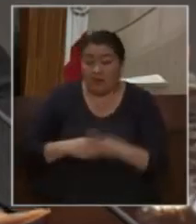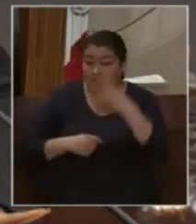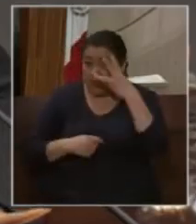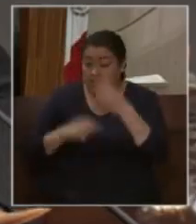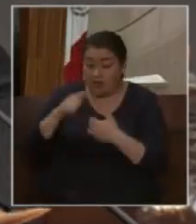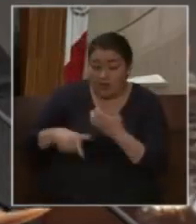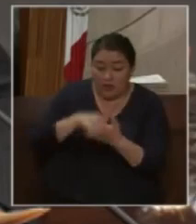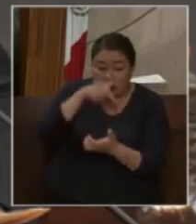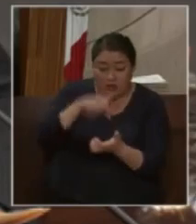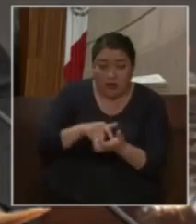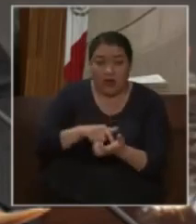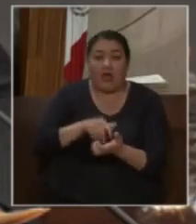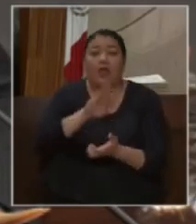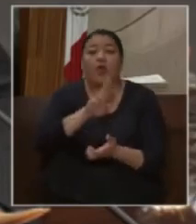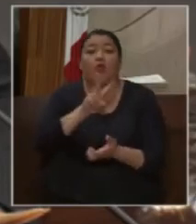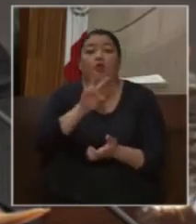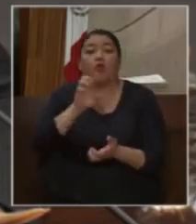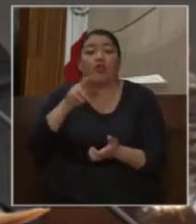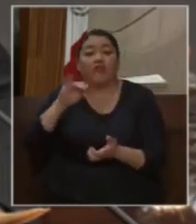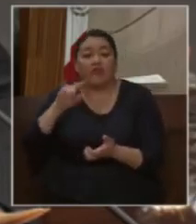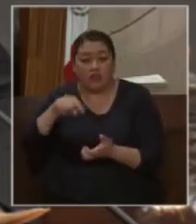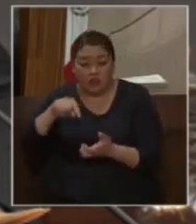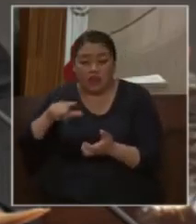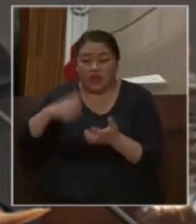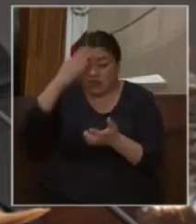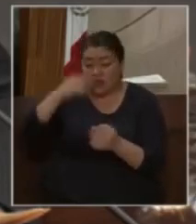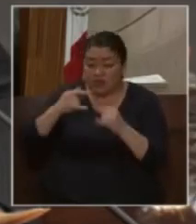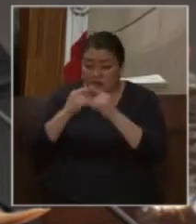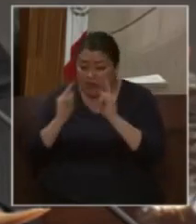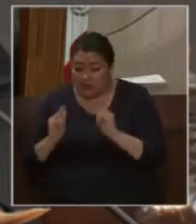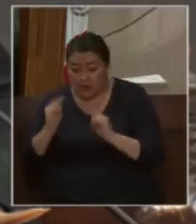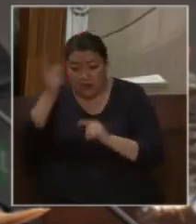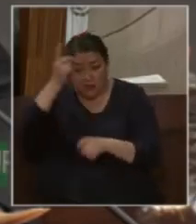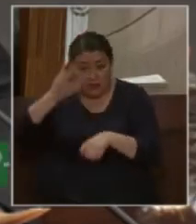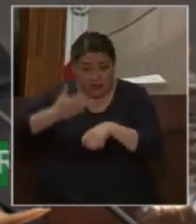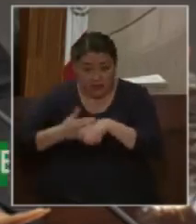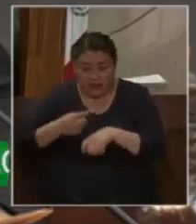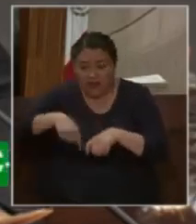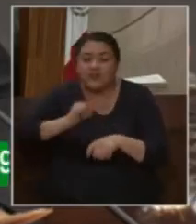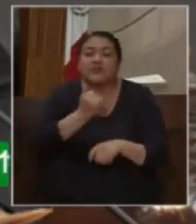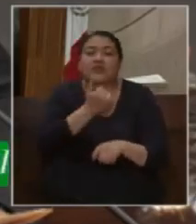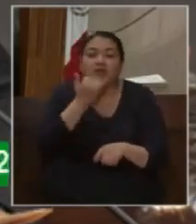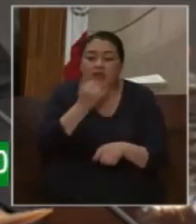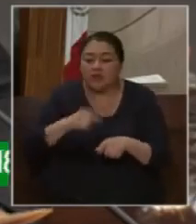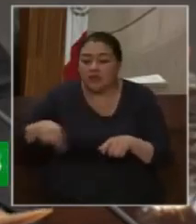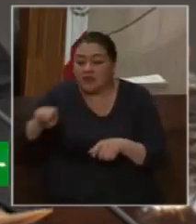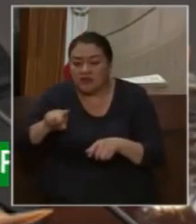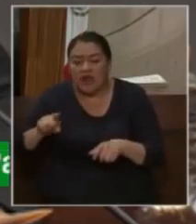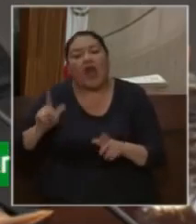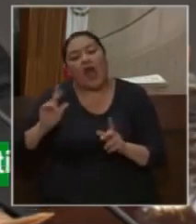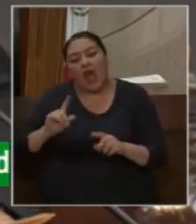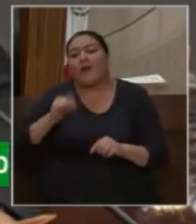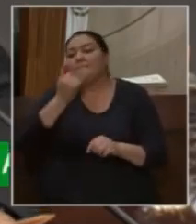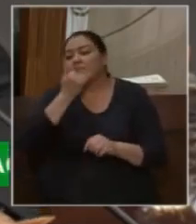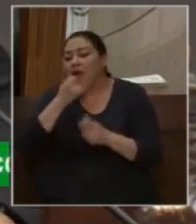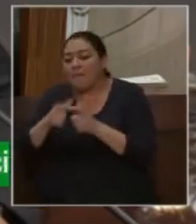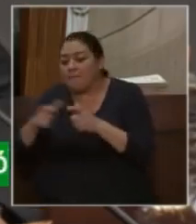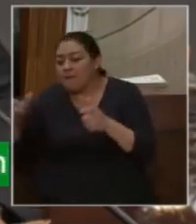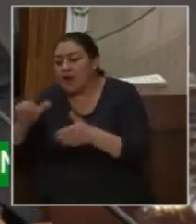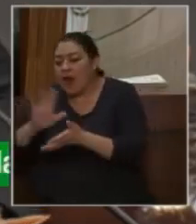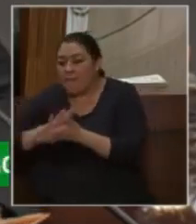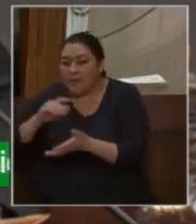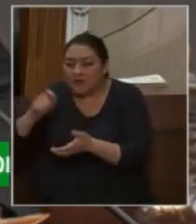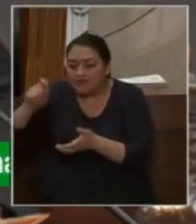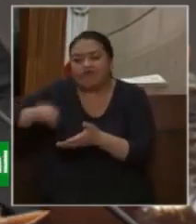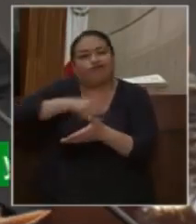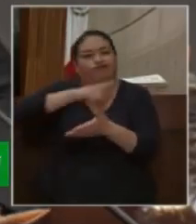Buenaventura, Chihuahua, derivado de la indebida integración de las mesas directivas, motivo por el cual revocó la constancia de mayoría otorgada a los